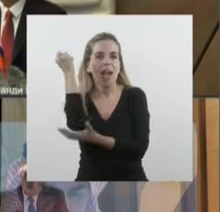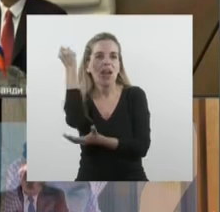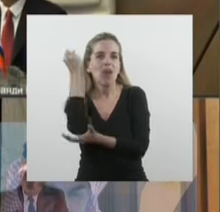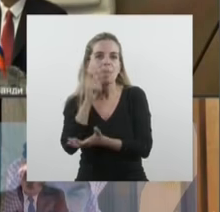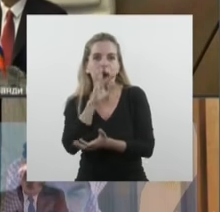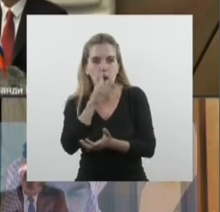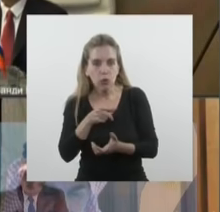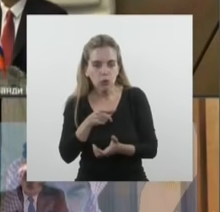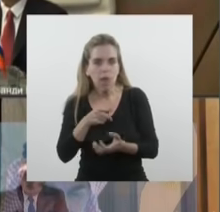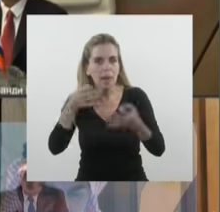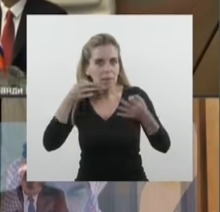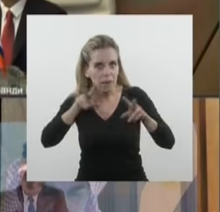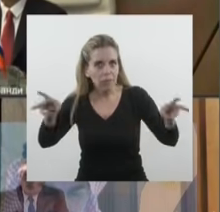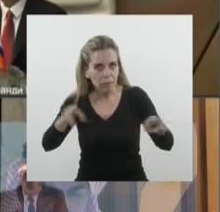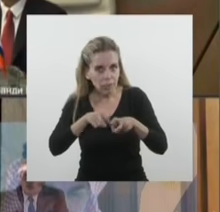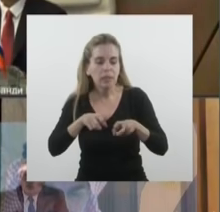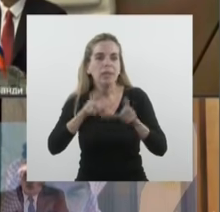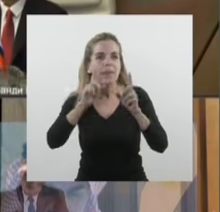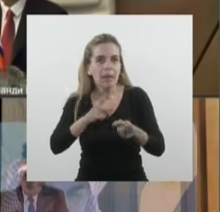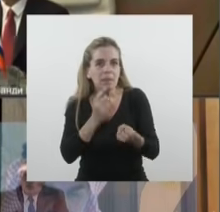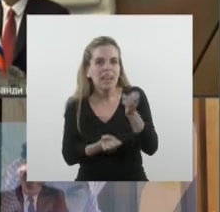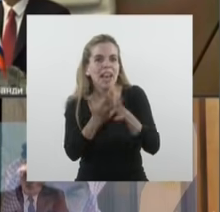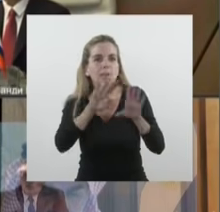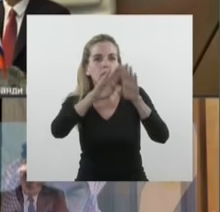hemos creado el fondo